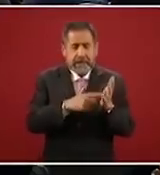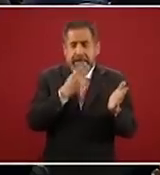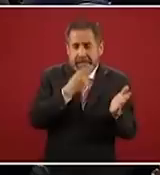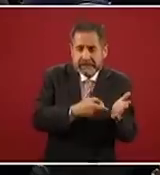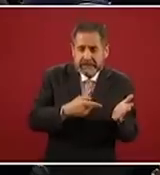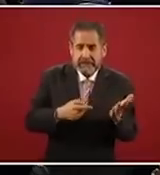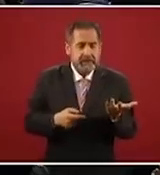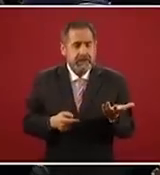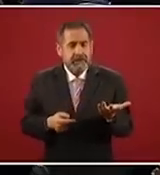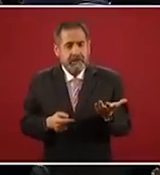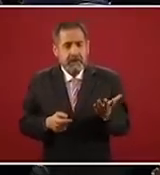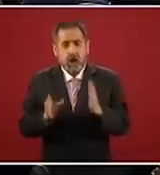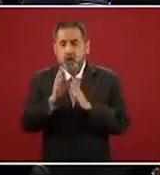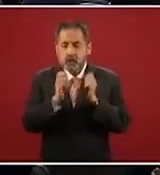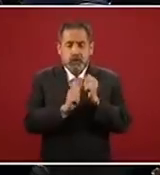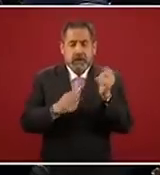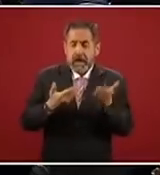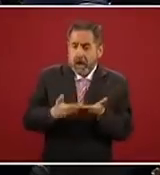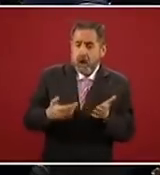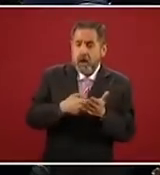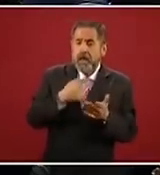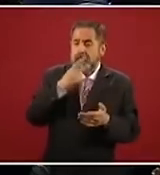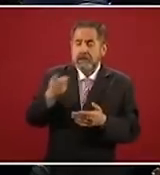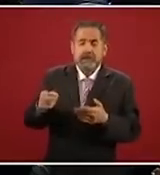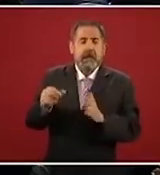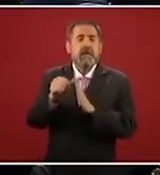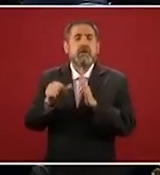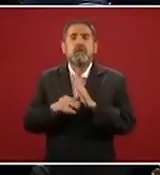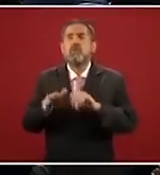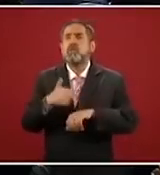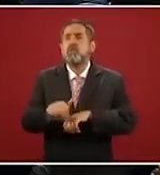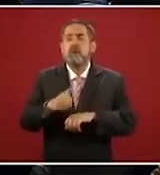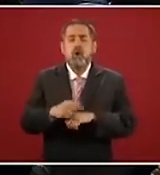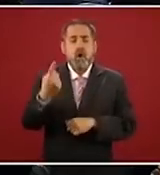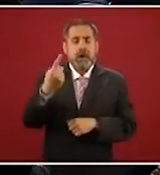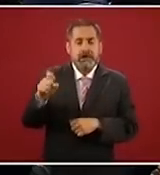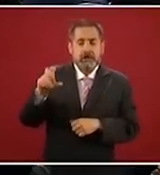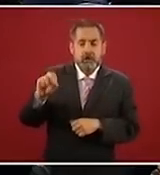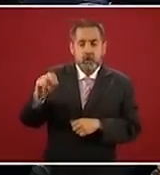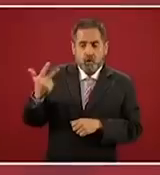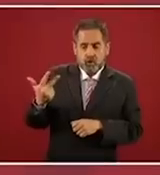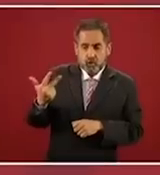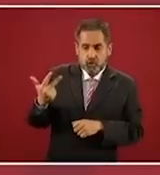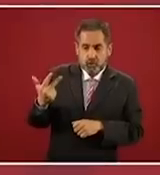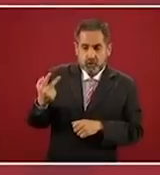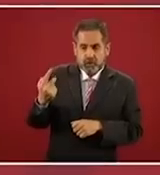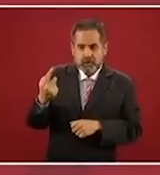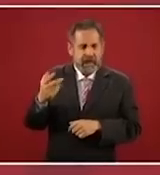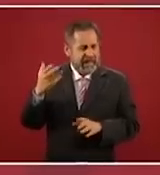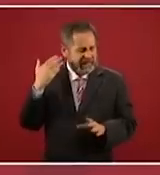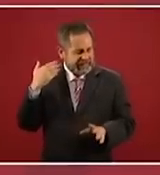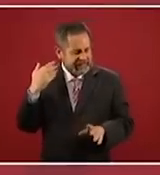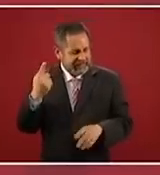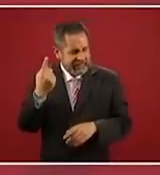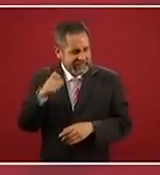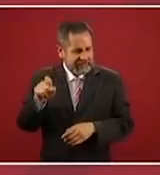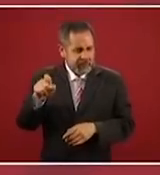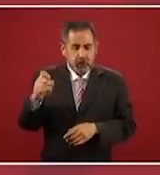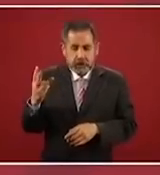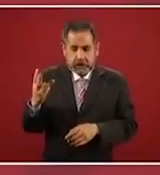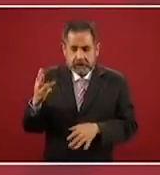La Constitución actual lo establece en el artículo 108. Anteriormente era el artículo